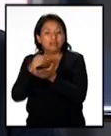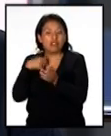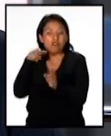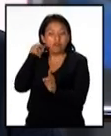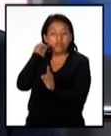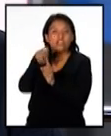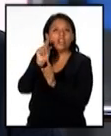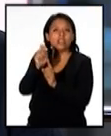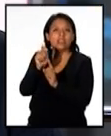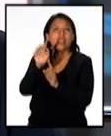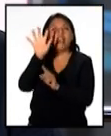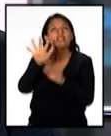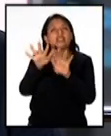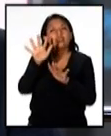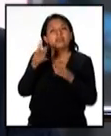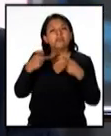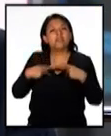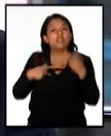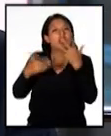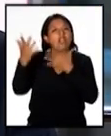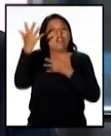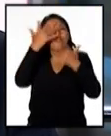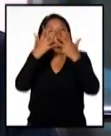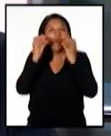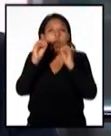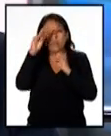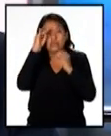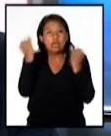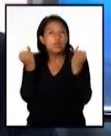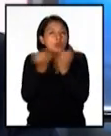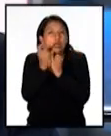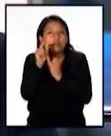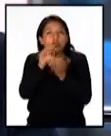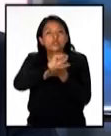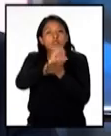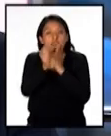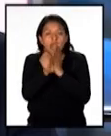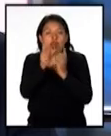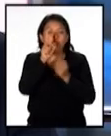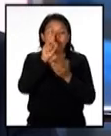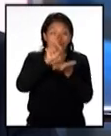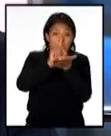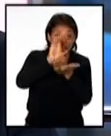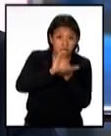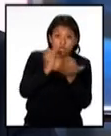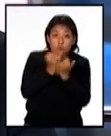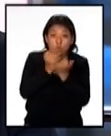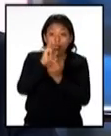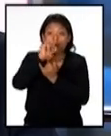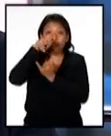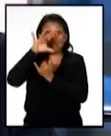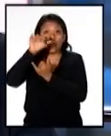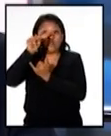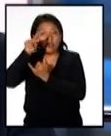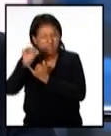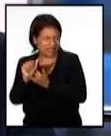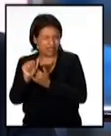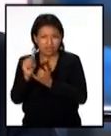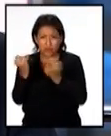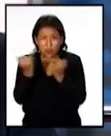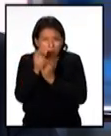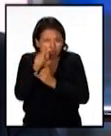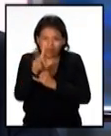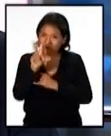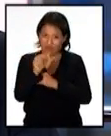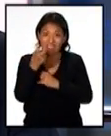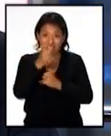a confundir socialmente o a homologar discapacidad con incapacidad. Y no es lo mismo, es parte del cambio legal